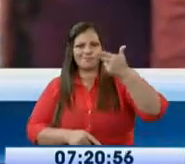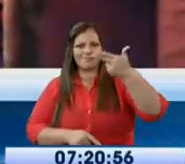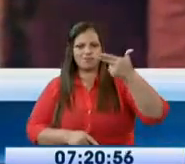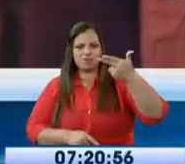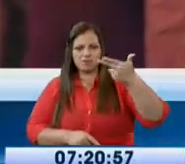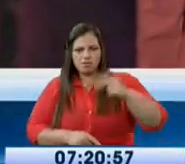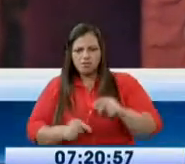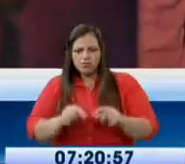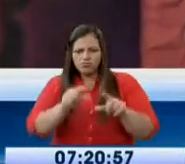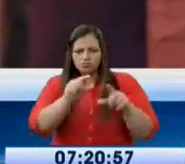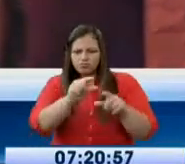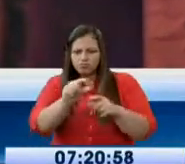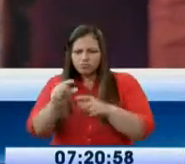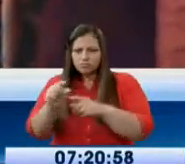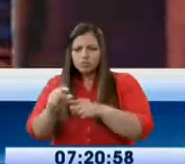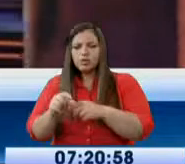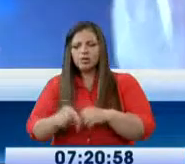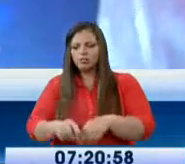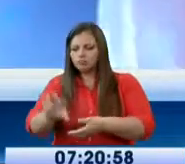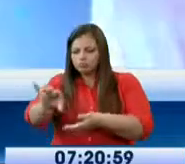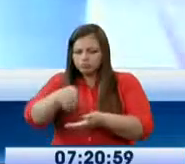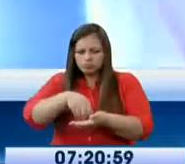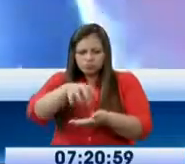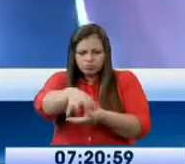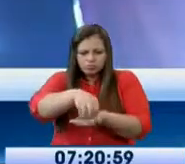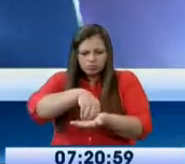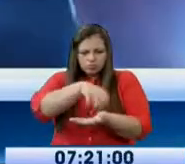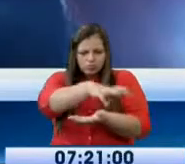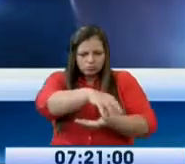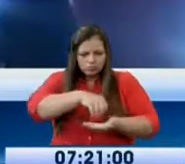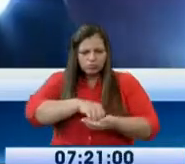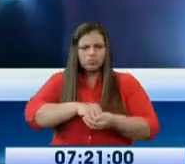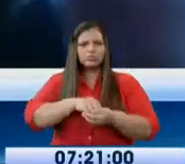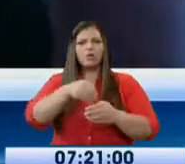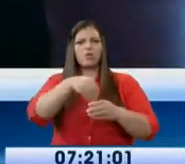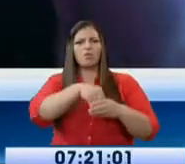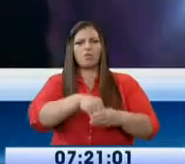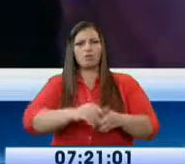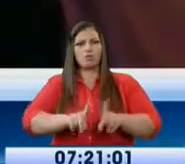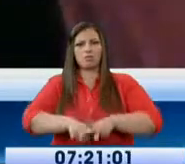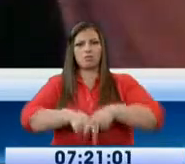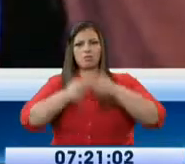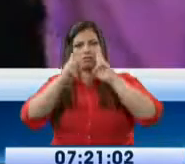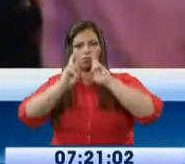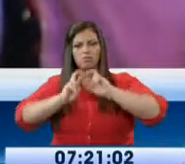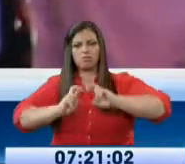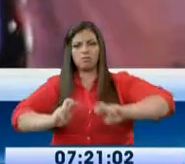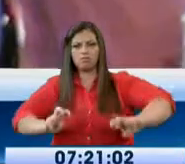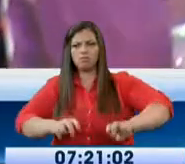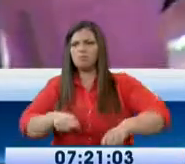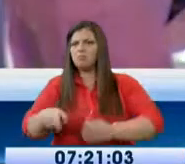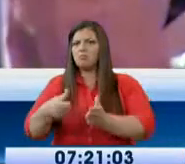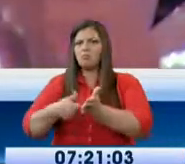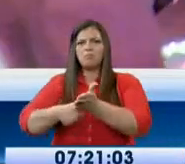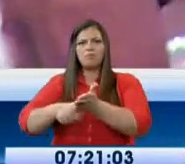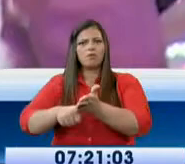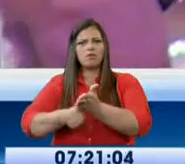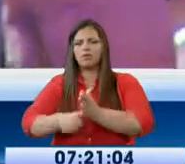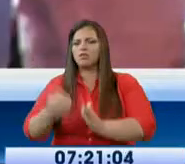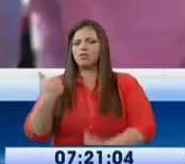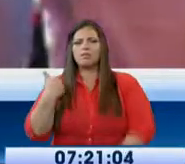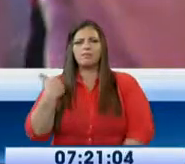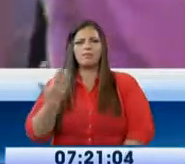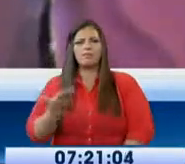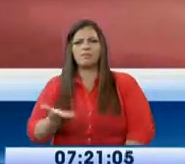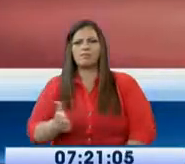criminalística iniciándose la investigación. El cuerpo del hoy occiso no tenía documentos de identificación y